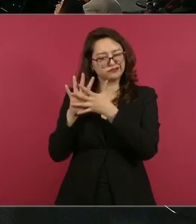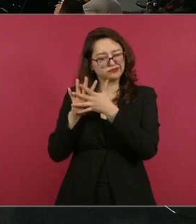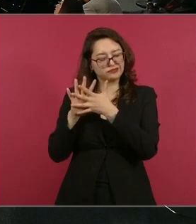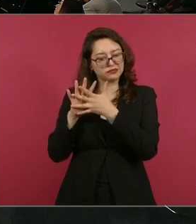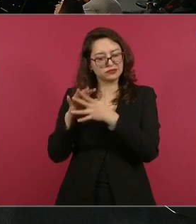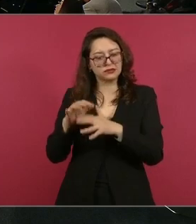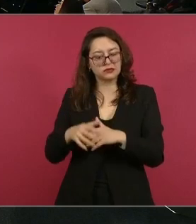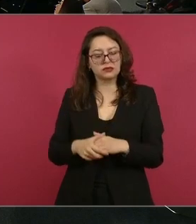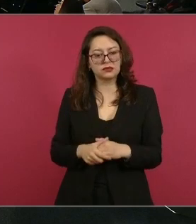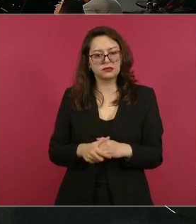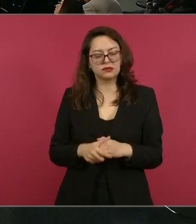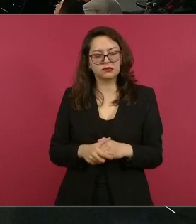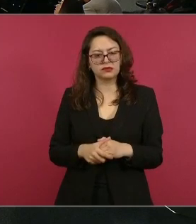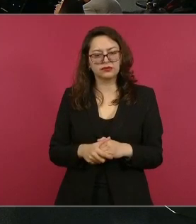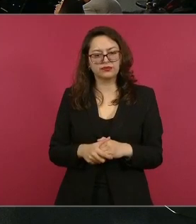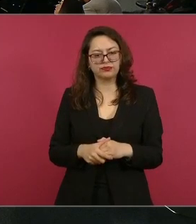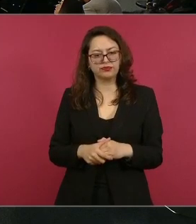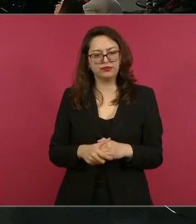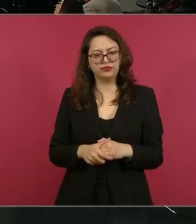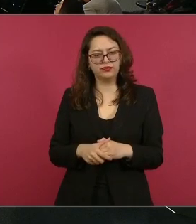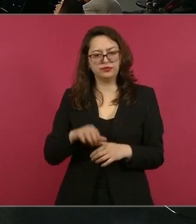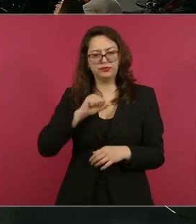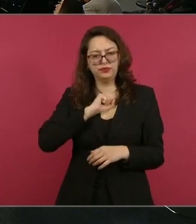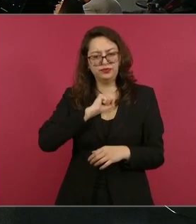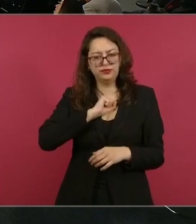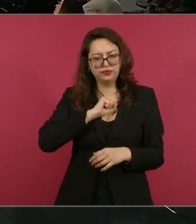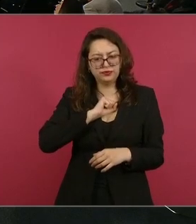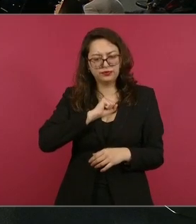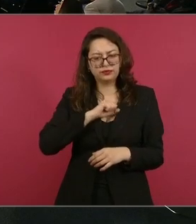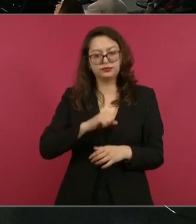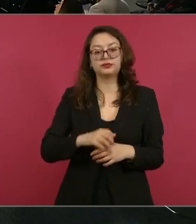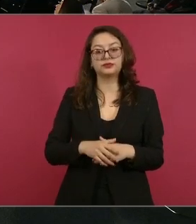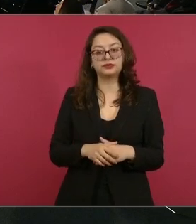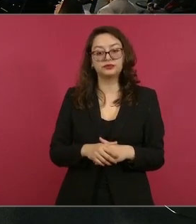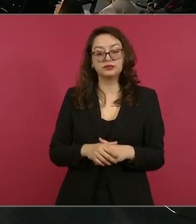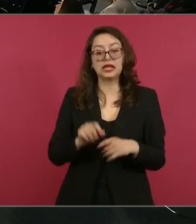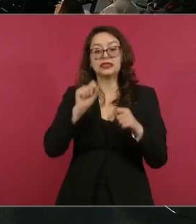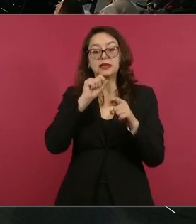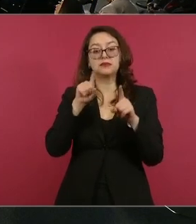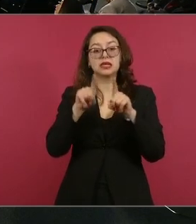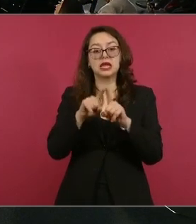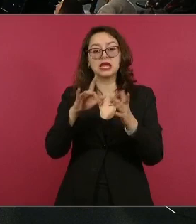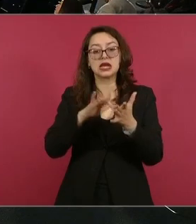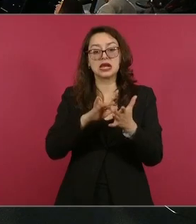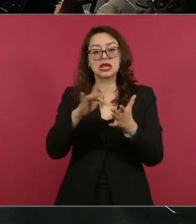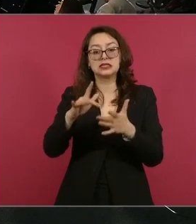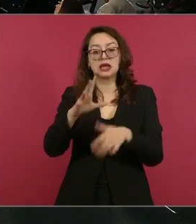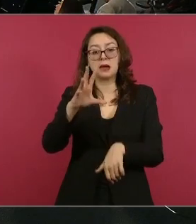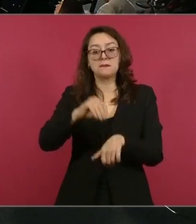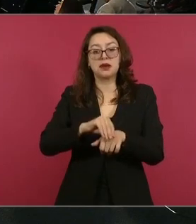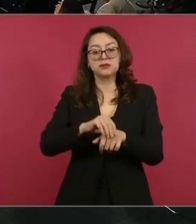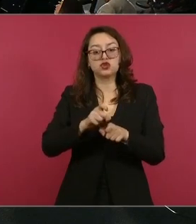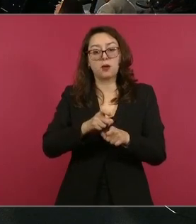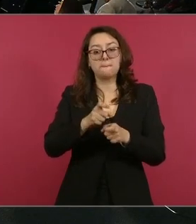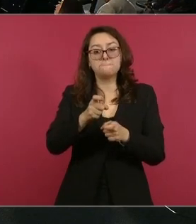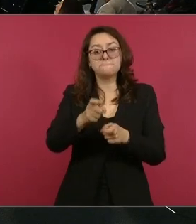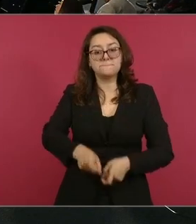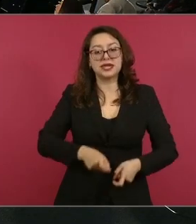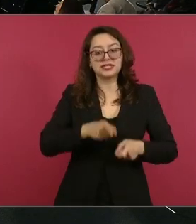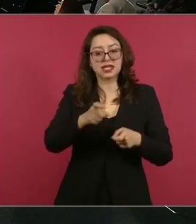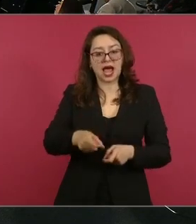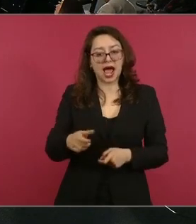gracias por los permisos de pesca. Quiero comentarle, gracias también al secretario Villalobos, que estuve con él